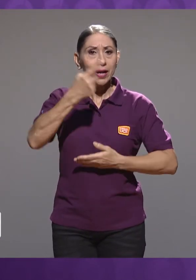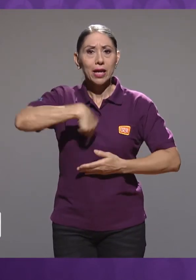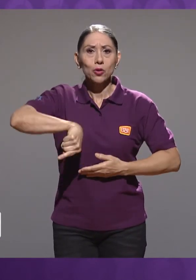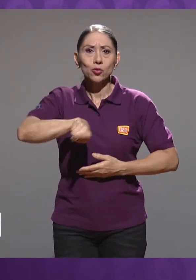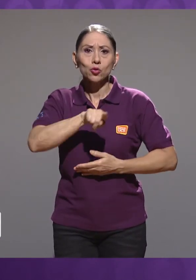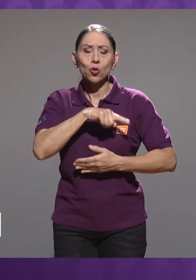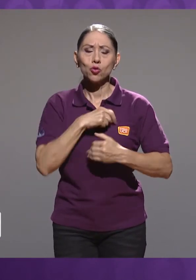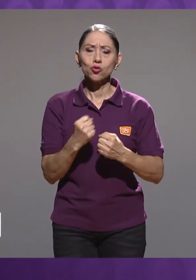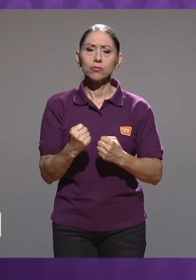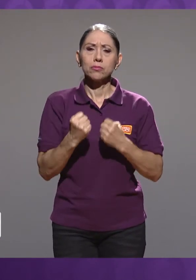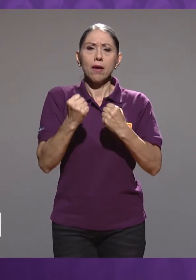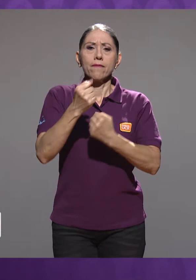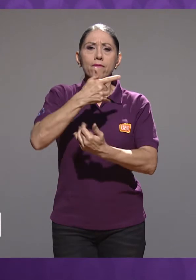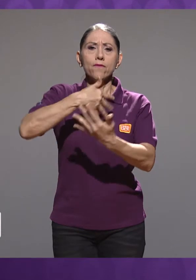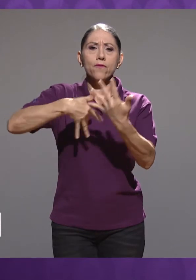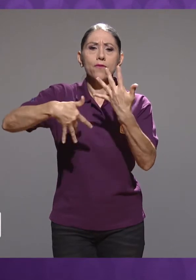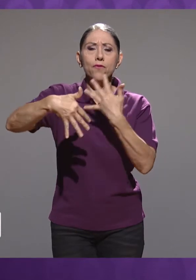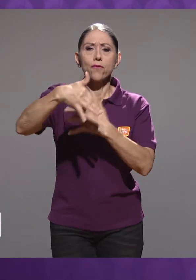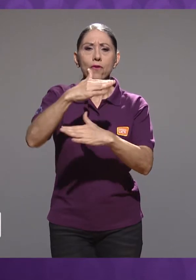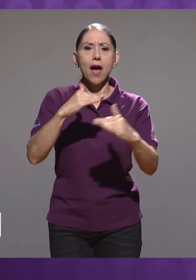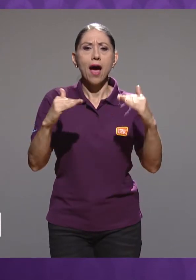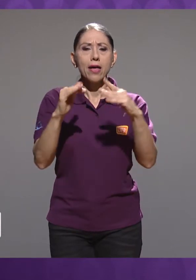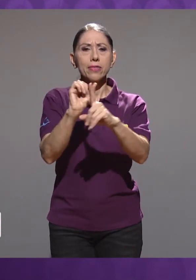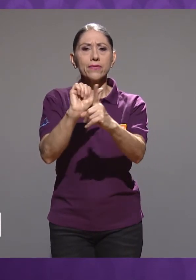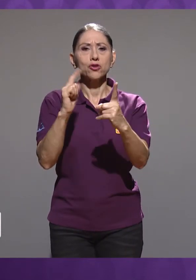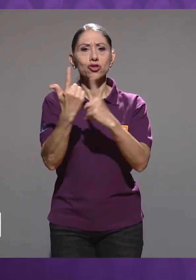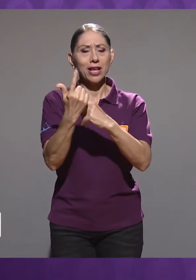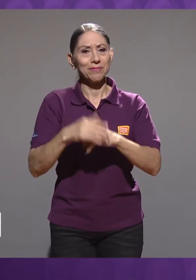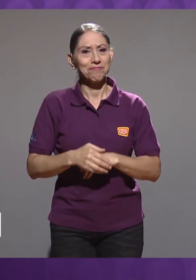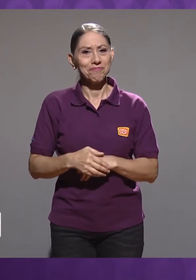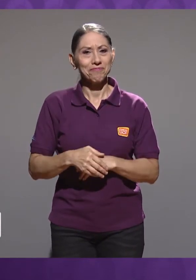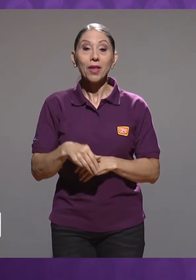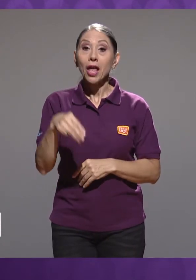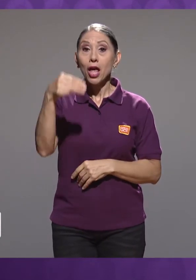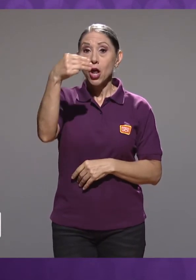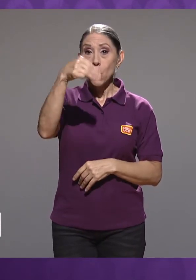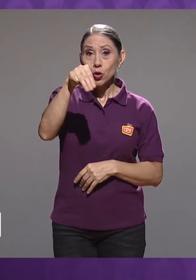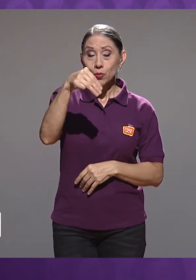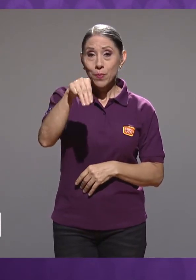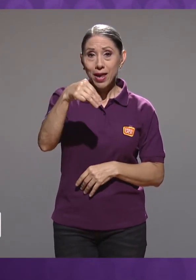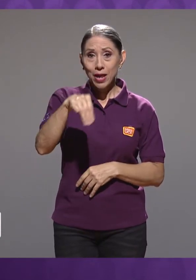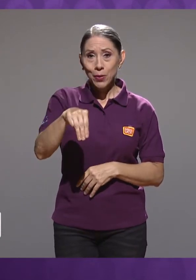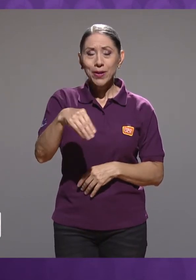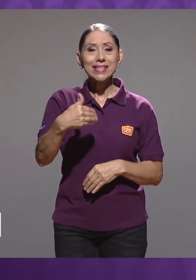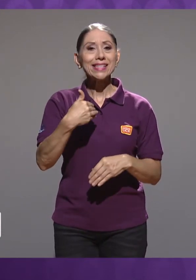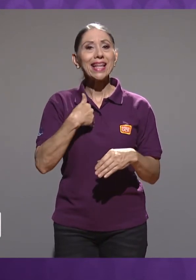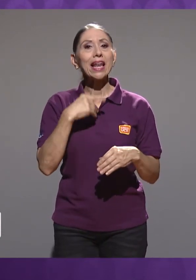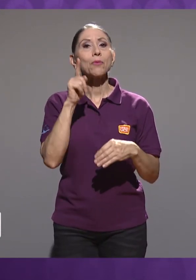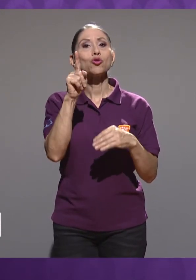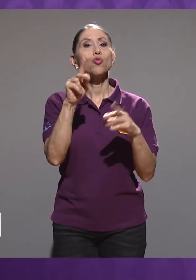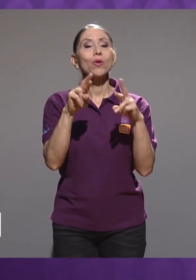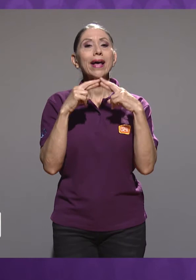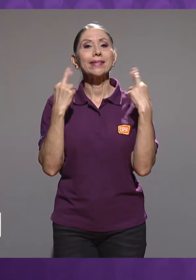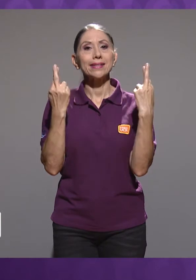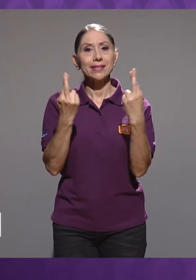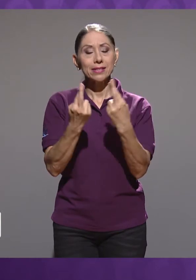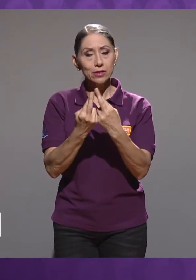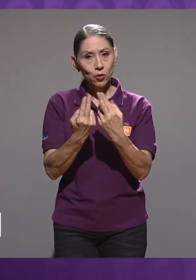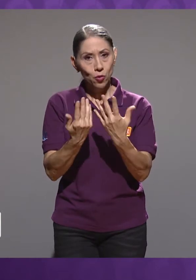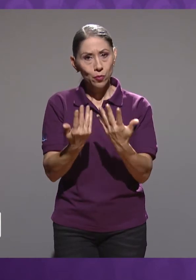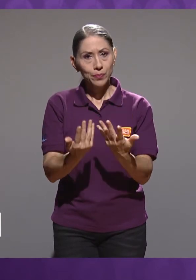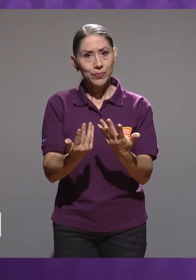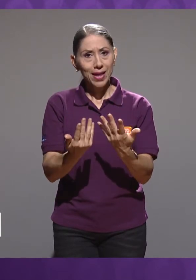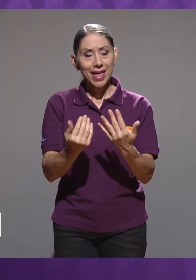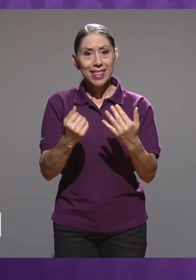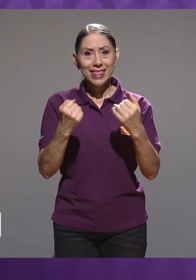fortalece nuestra sociabilidad en todo sentido. Los miércoles tenemos una